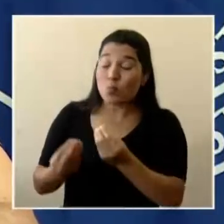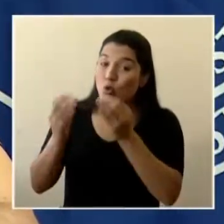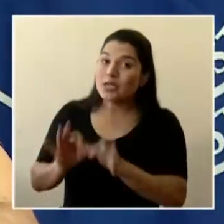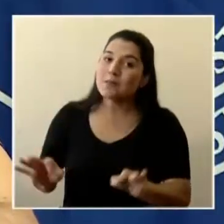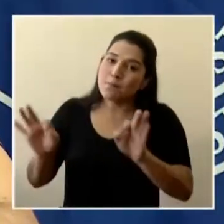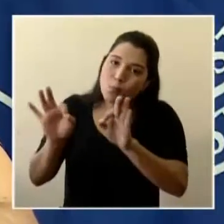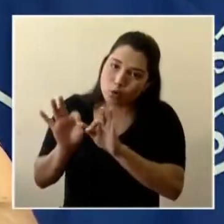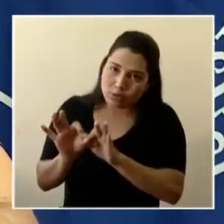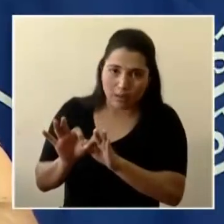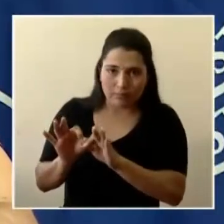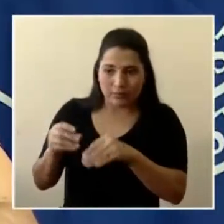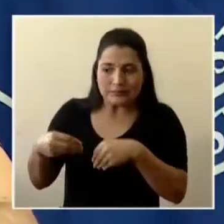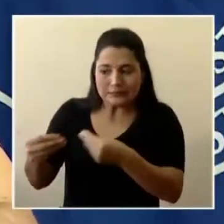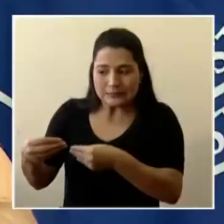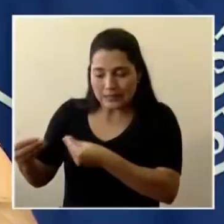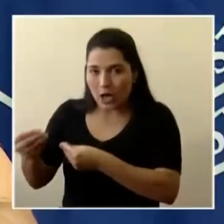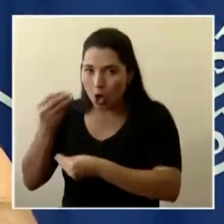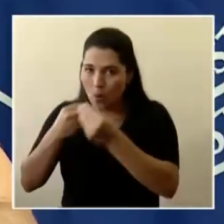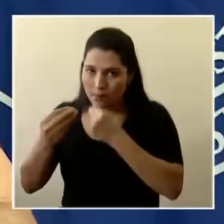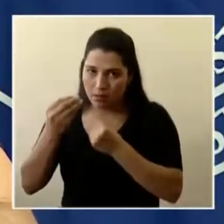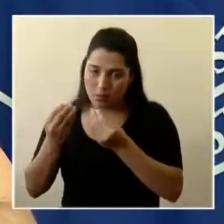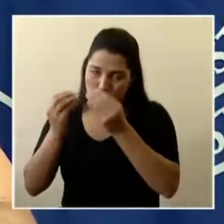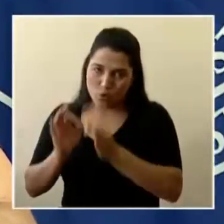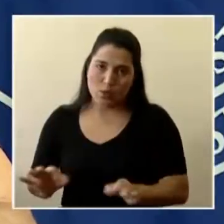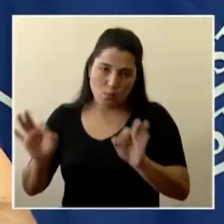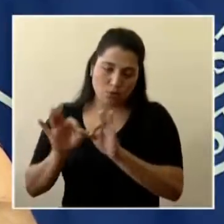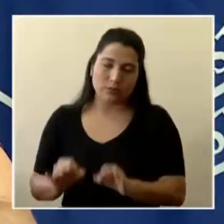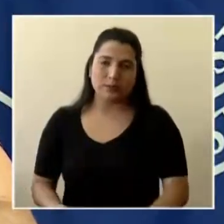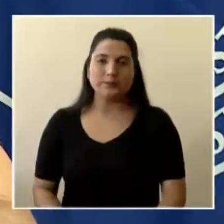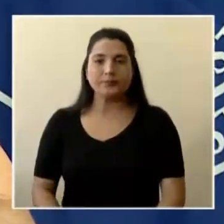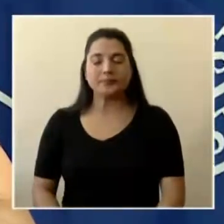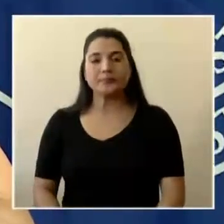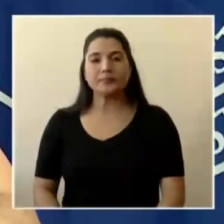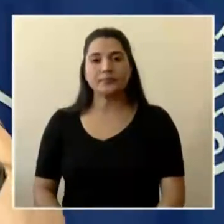puede significar que una persona coma, aunque sea una vez al día o no.